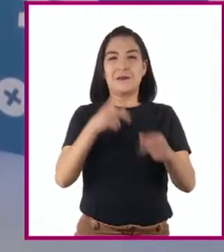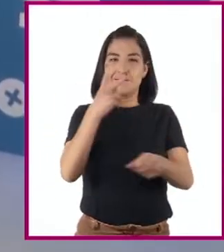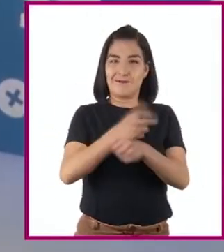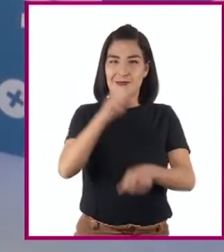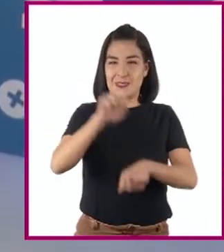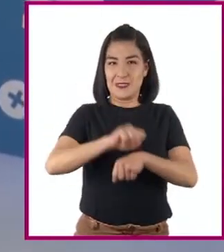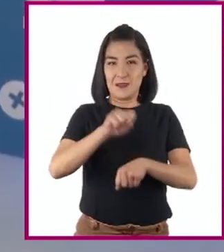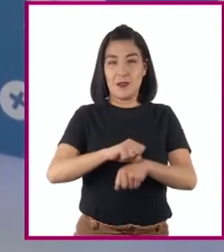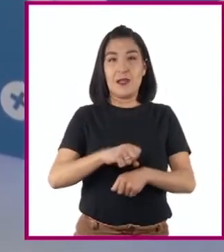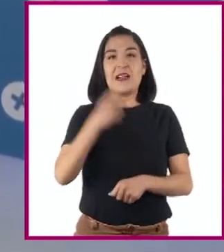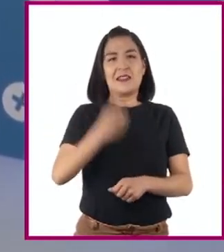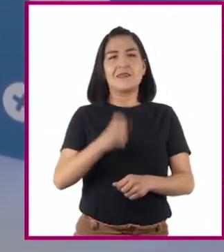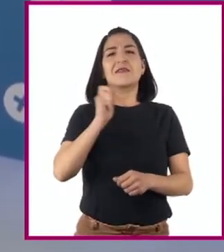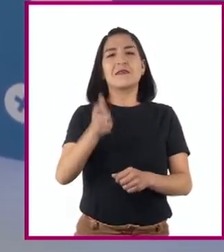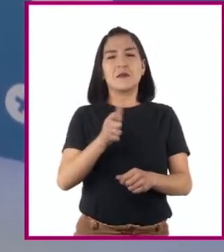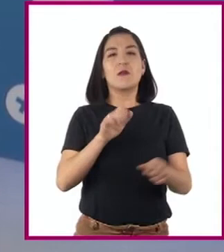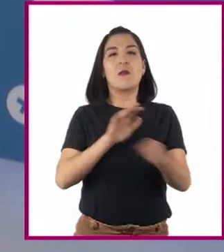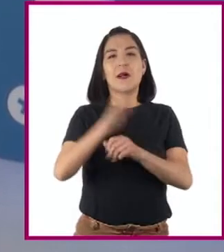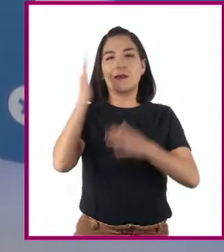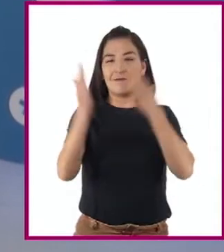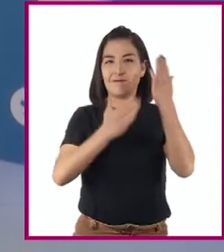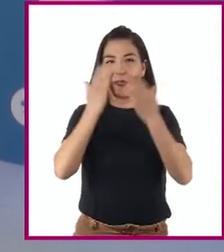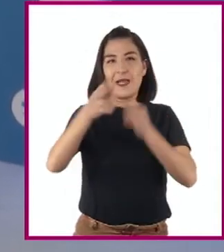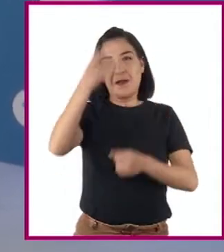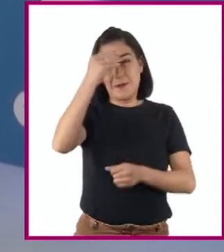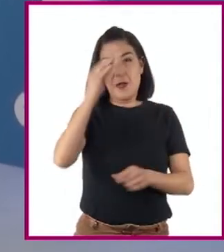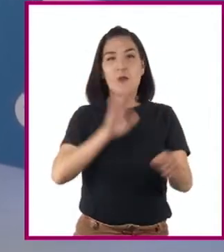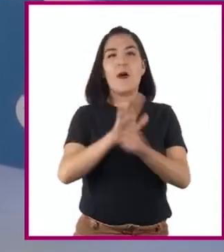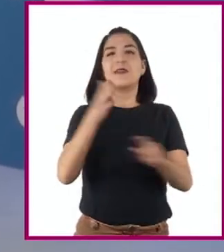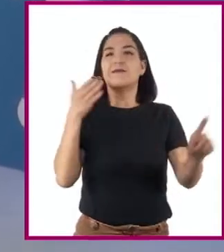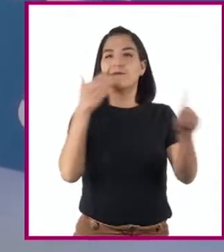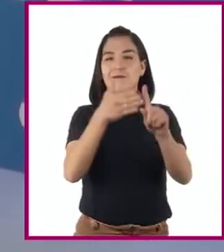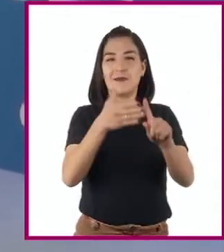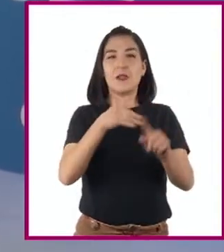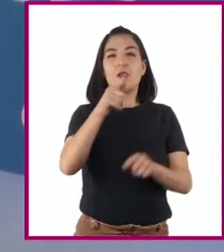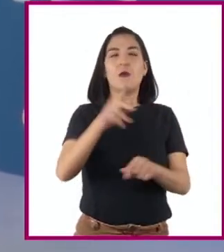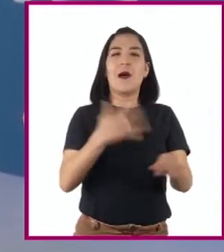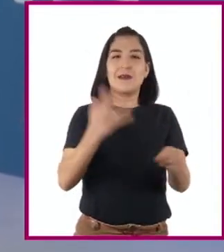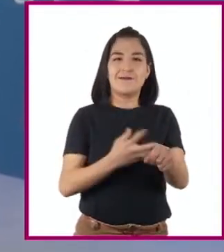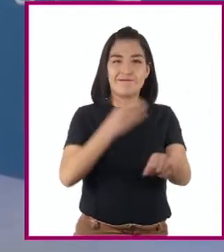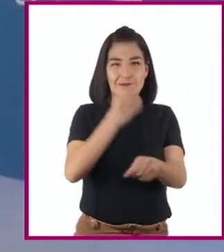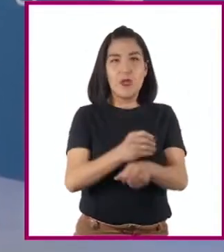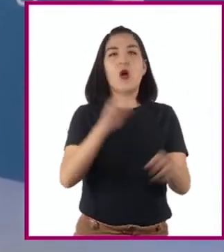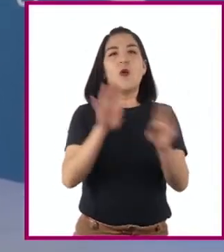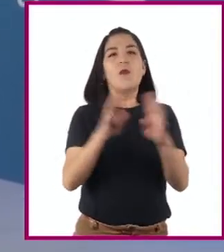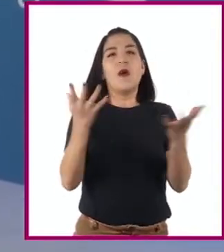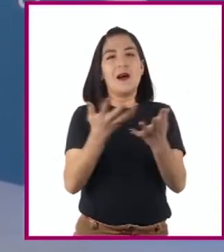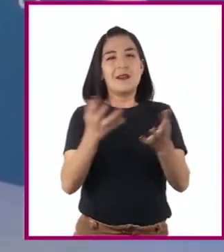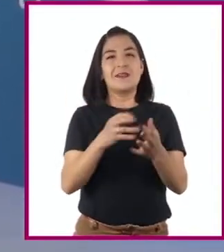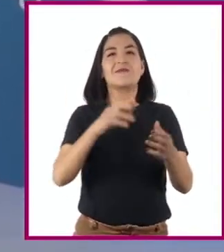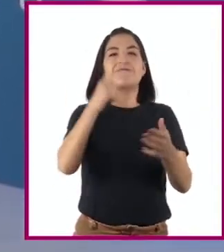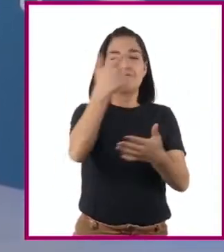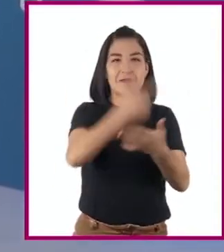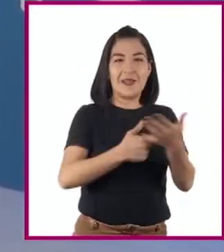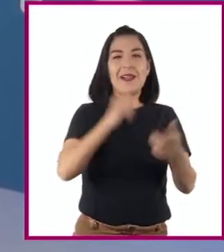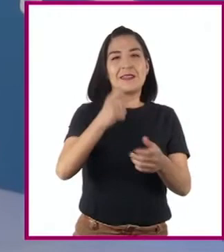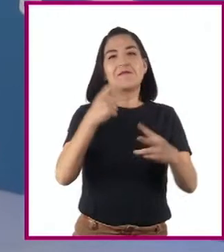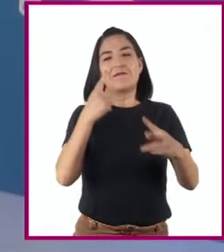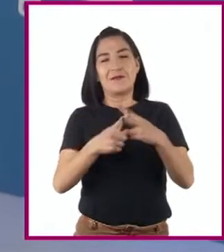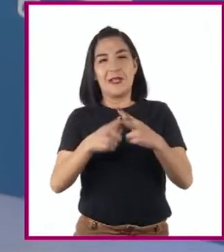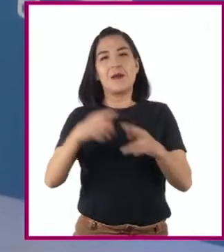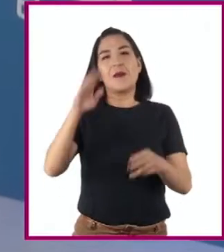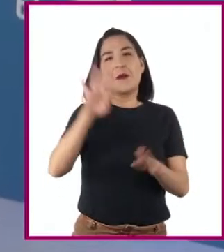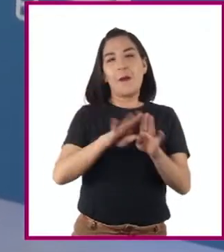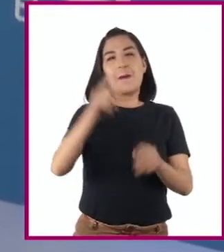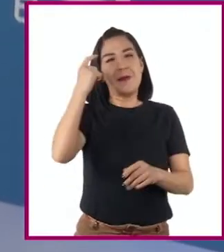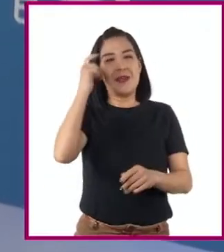En esta sesión comenzaremos con el estudio del aprendizaje esperado, resuelve problemas mediante la formulación y solución algebraica de